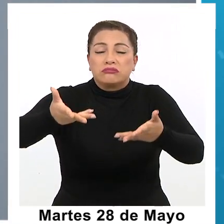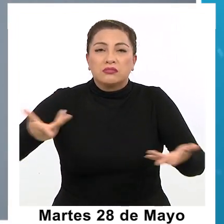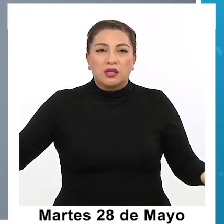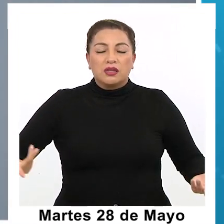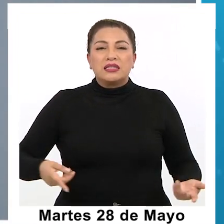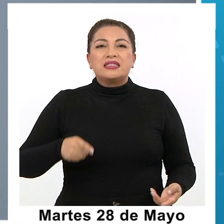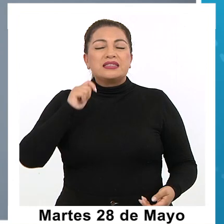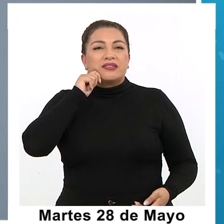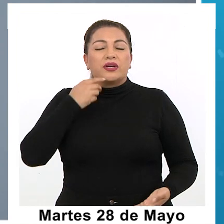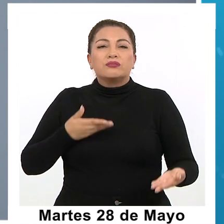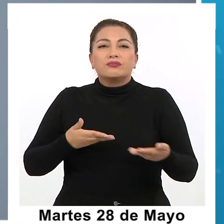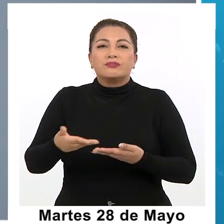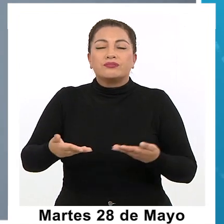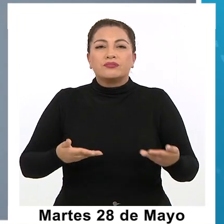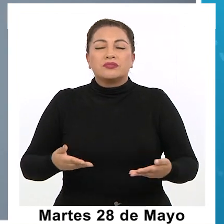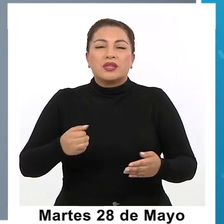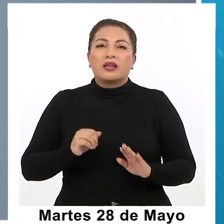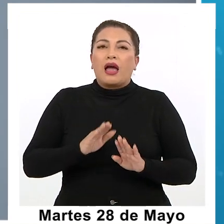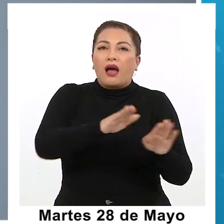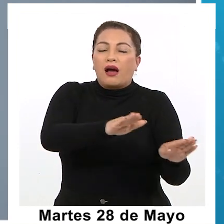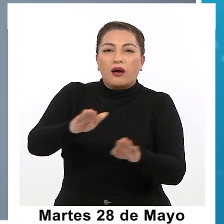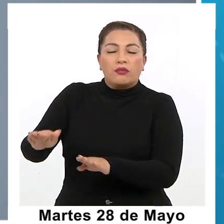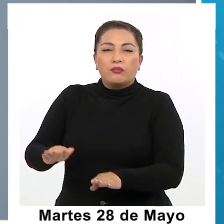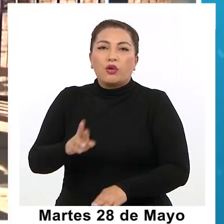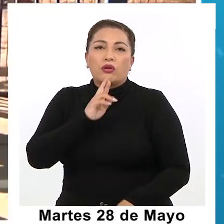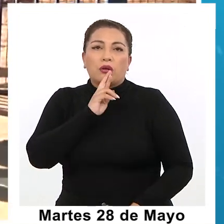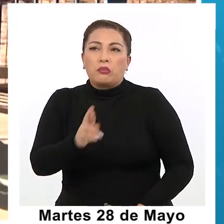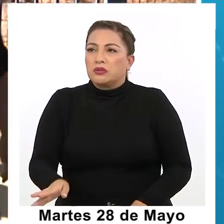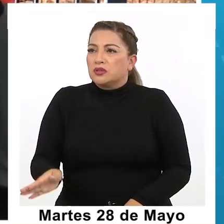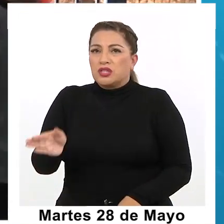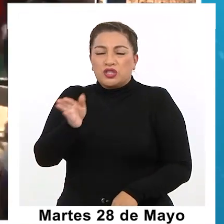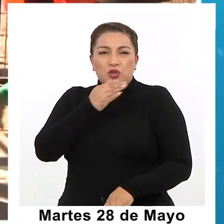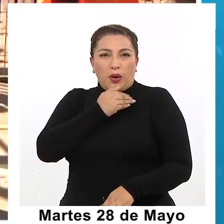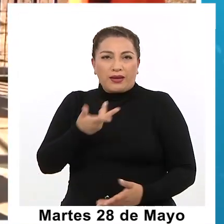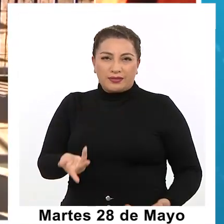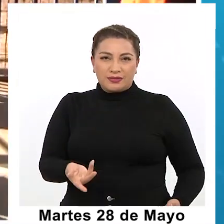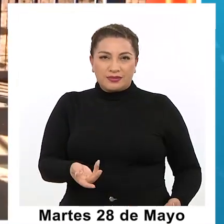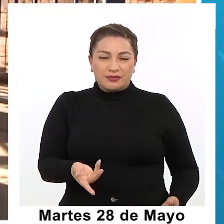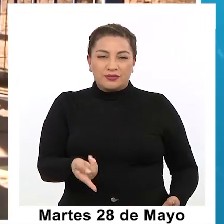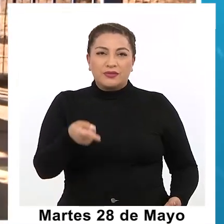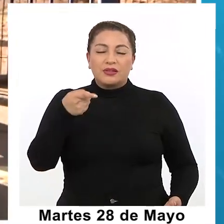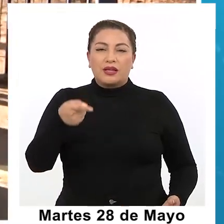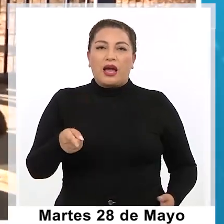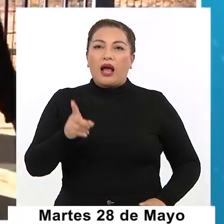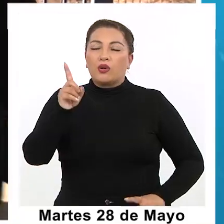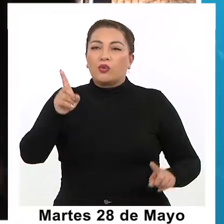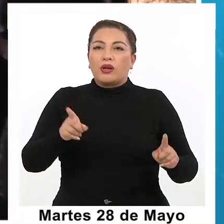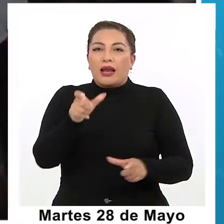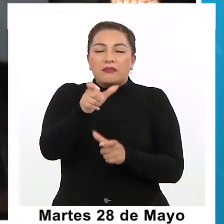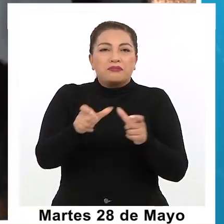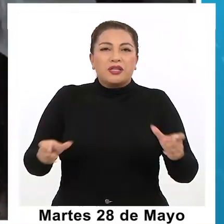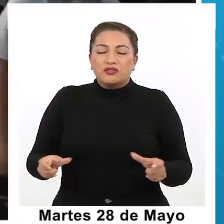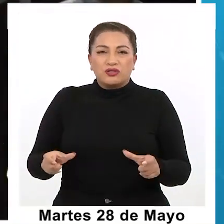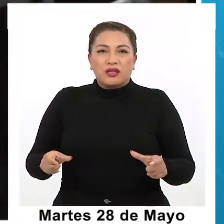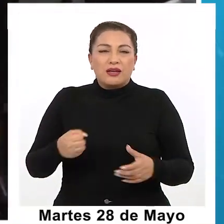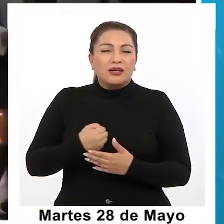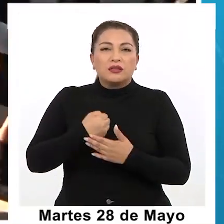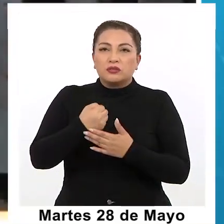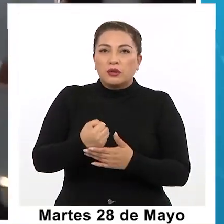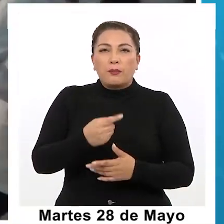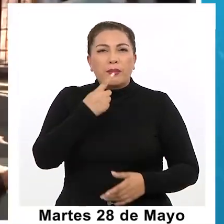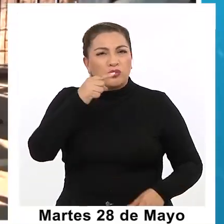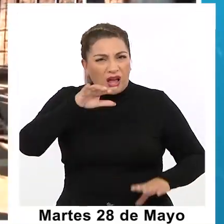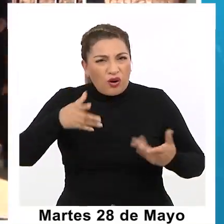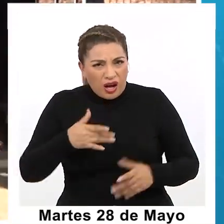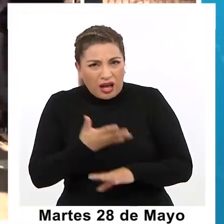transformó en un servicio de prevención y respuesta. O sea, la prevención y respuesta no estaba instalada en el corazón de la gestión del riesgo ¿Y desastre. está